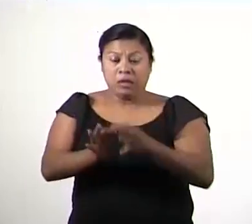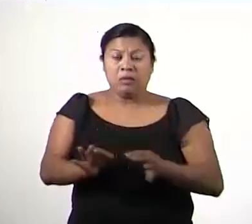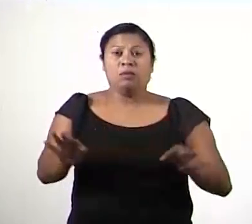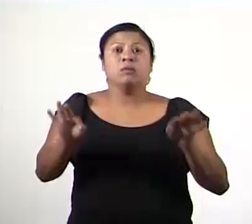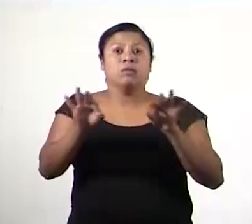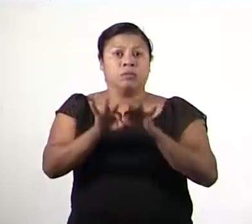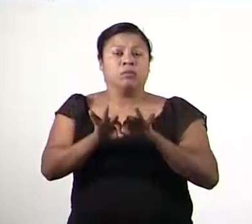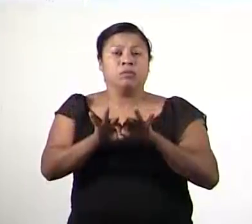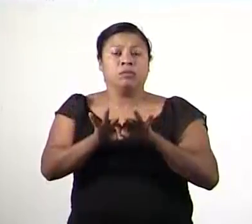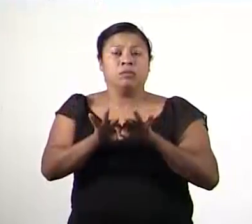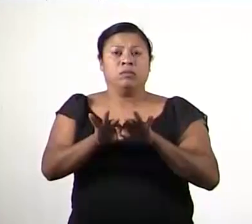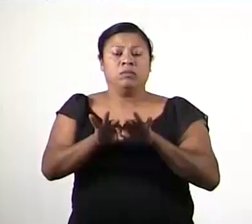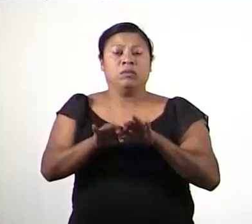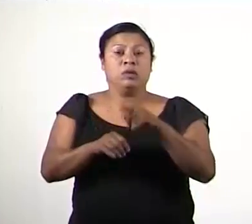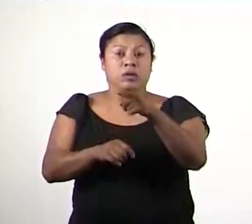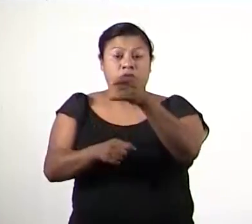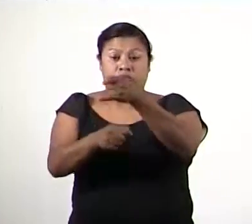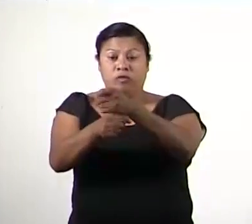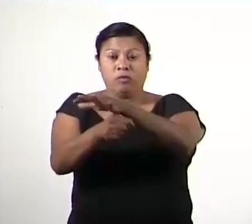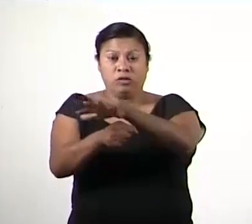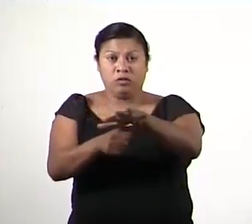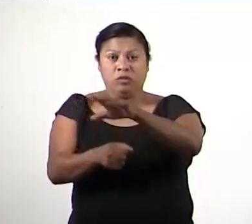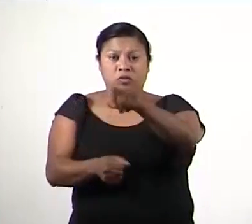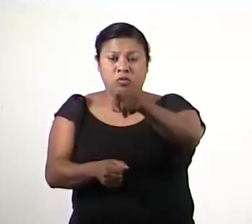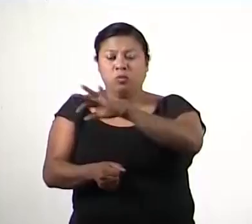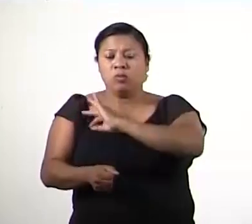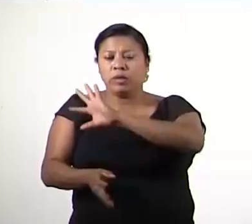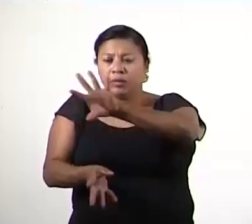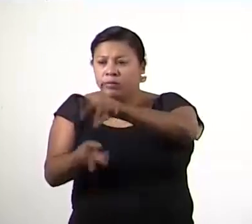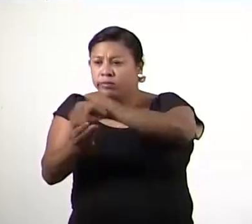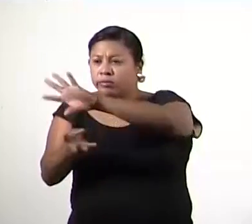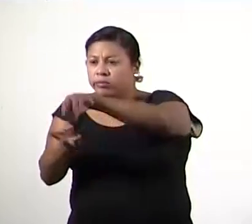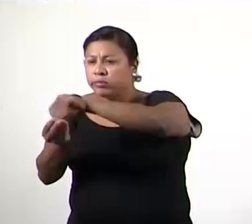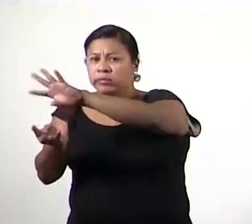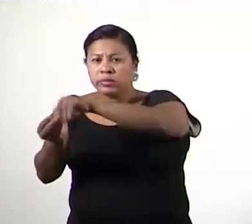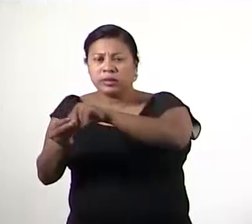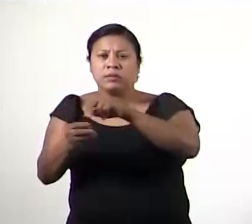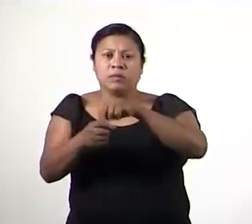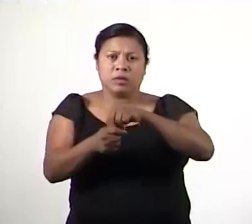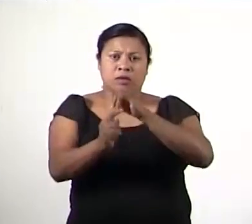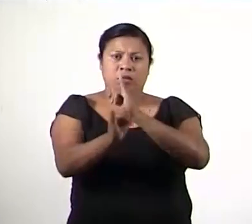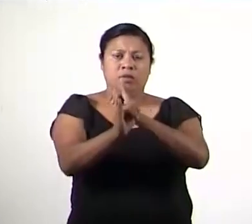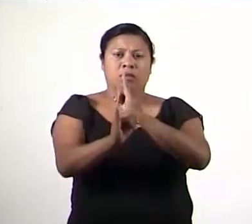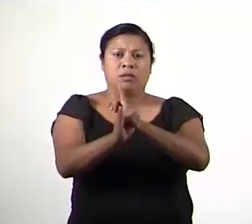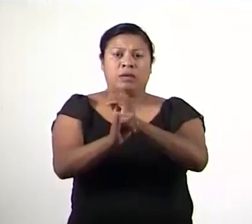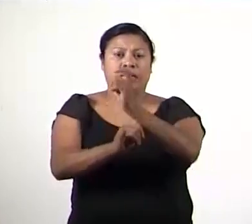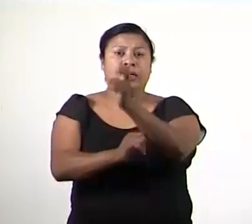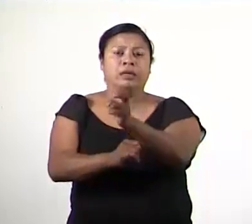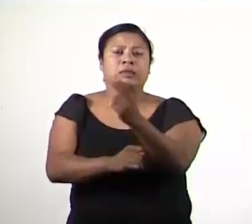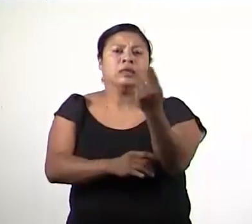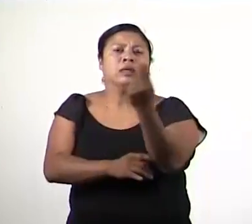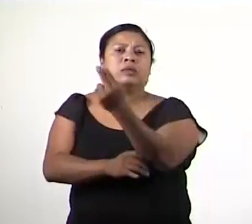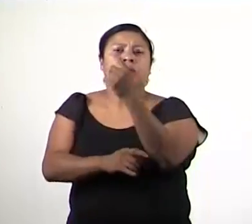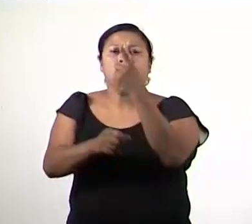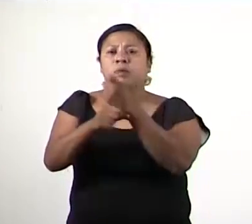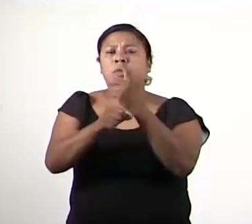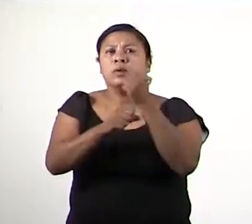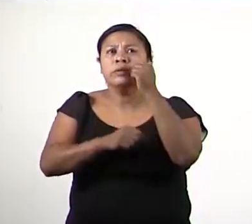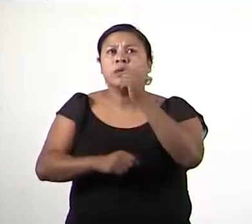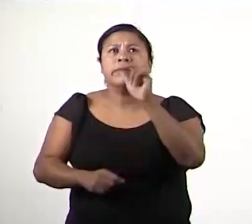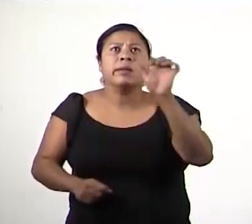también es que toda la información que podemos encontrar en internet es necesario